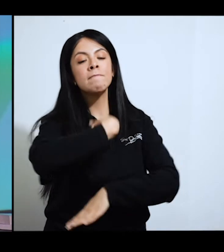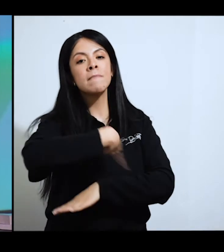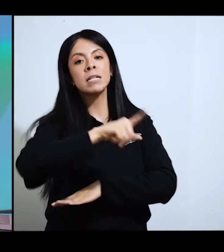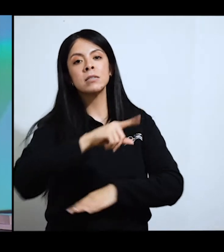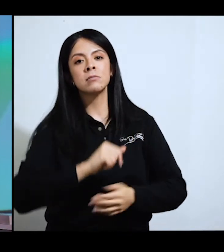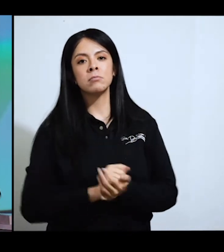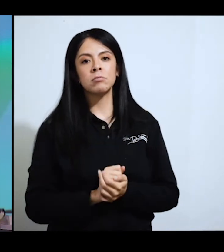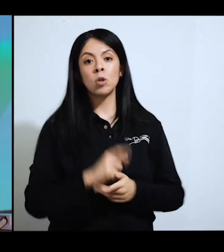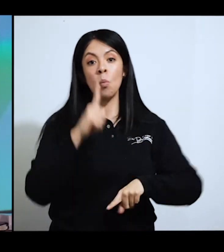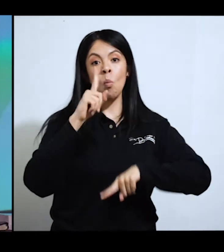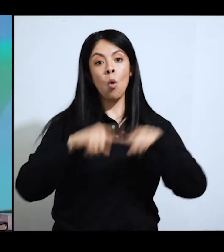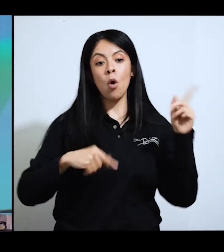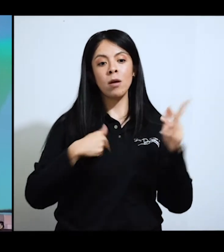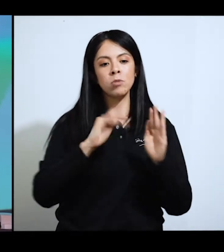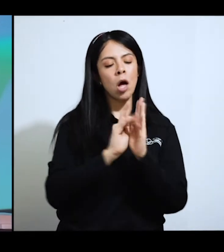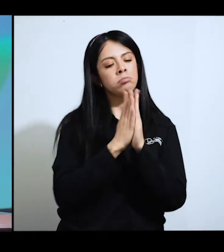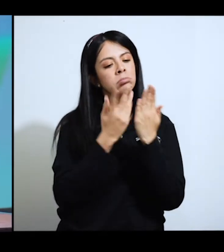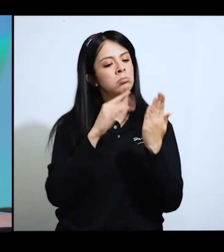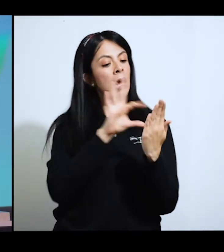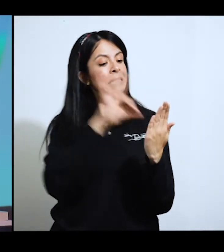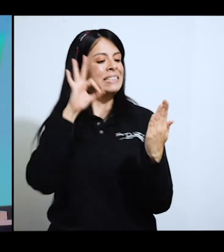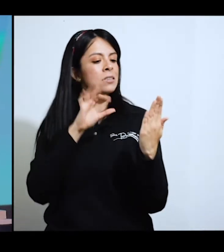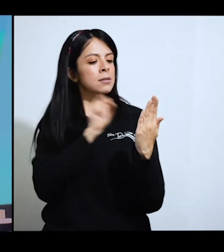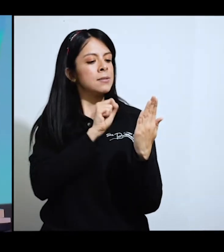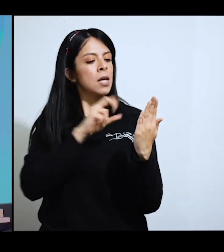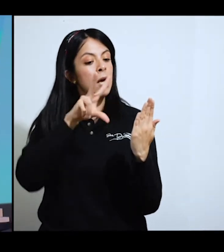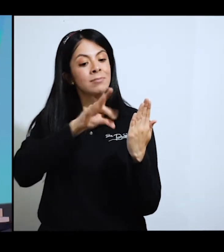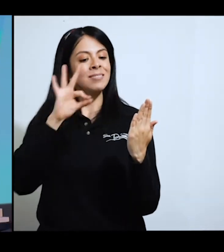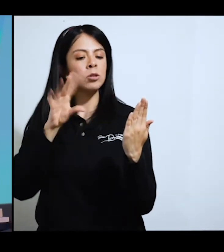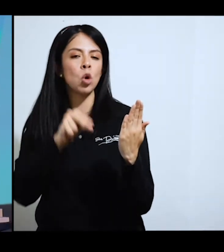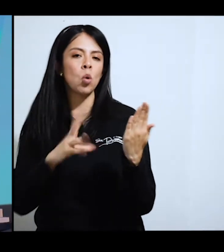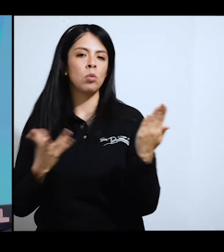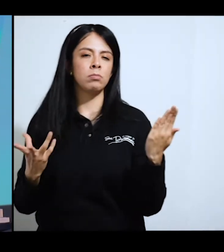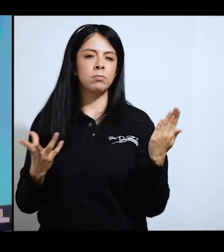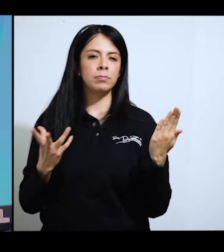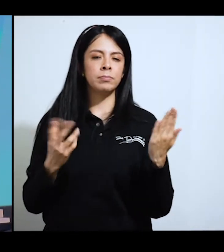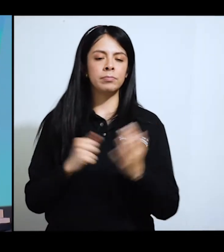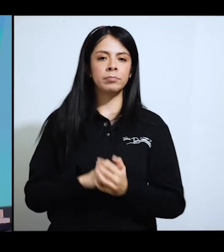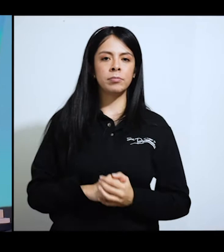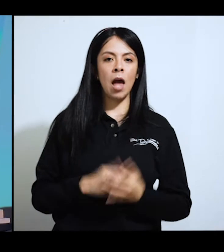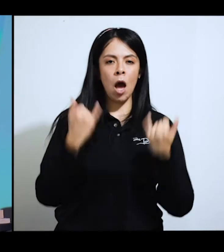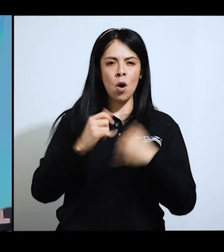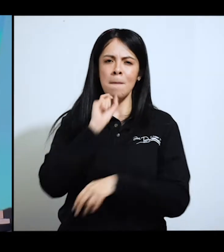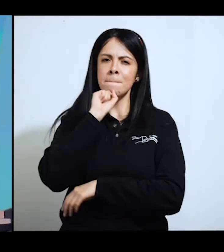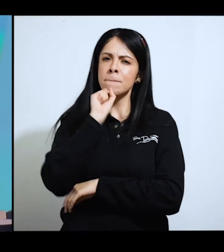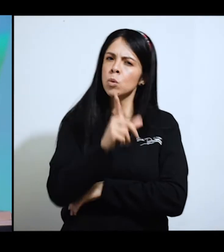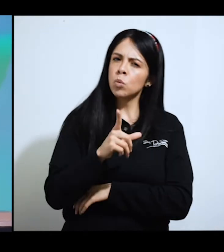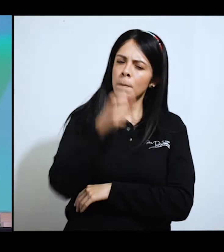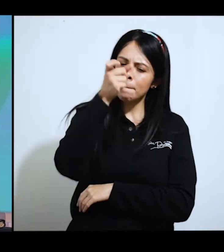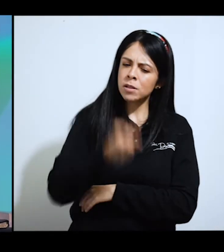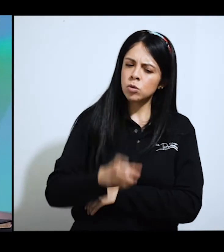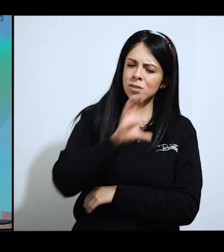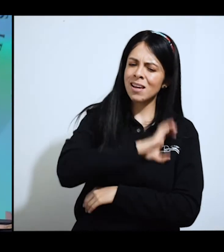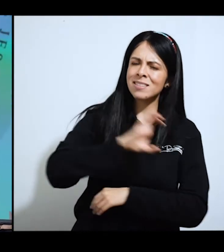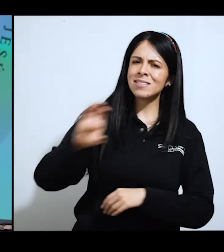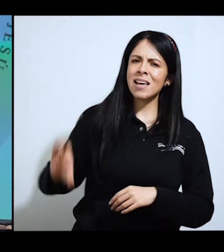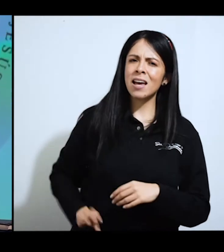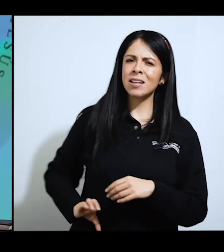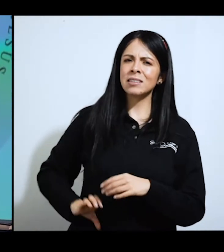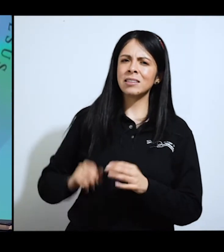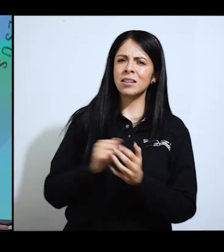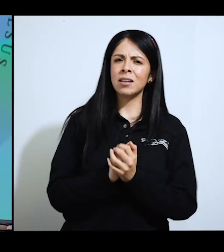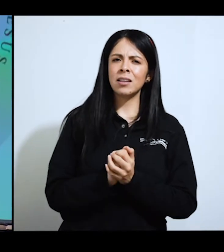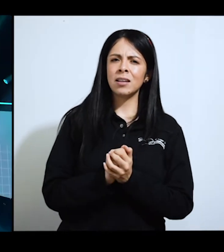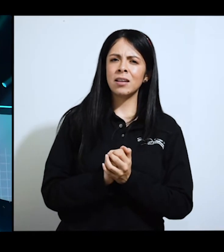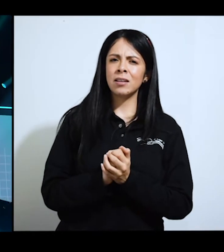de la Biblia. Como dije antes, no podemos ser selectivos. Yo pregunto lo siguiente: